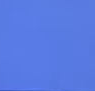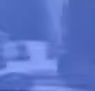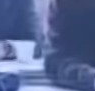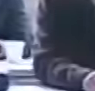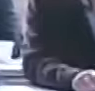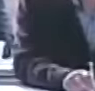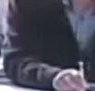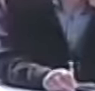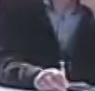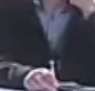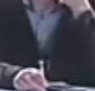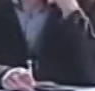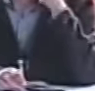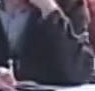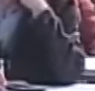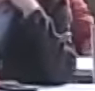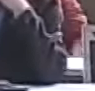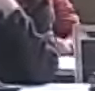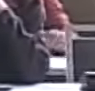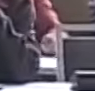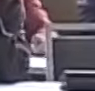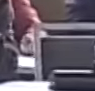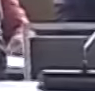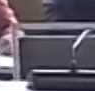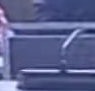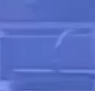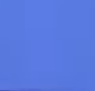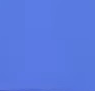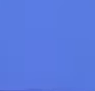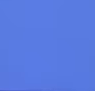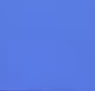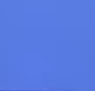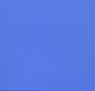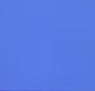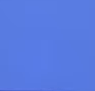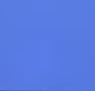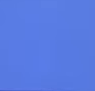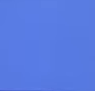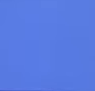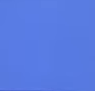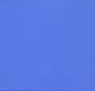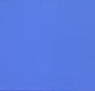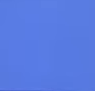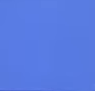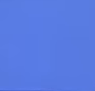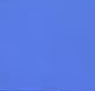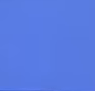Compañero, compañera vicepresidenta Delcy Rodríguez.